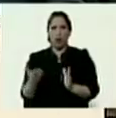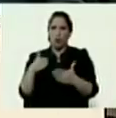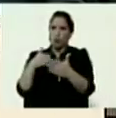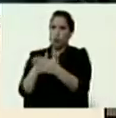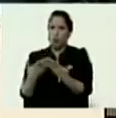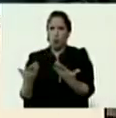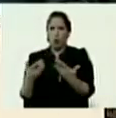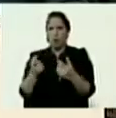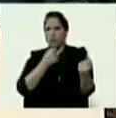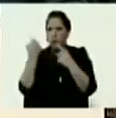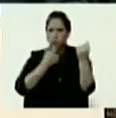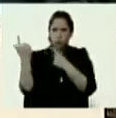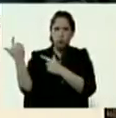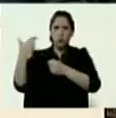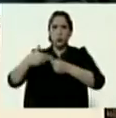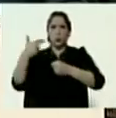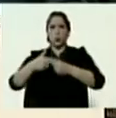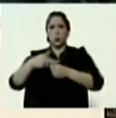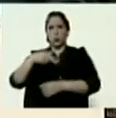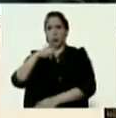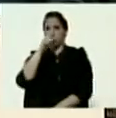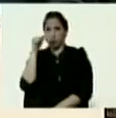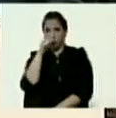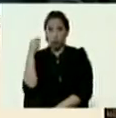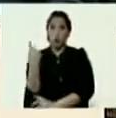contrabandistas de combustibles,